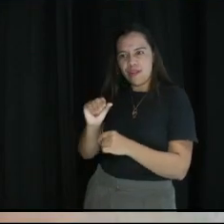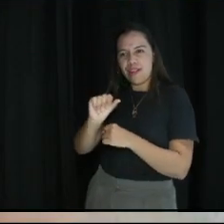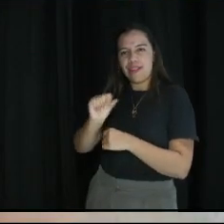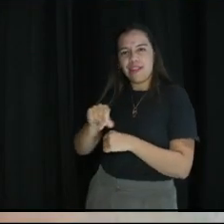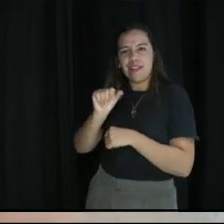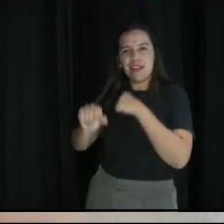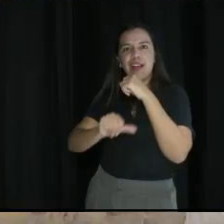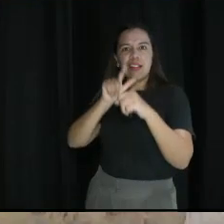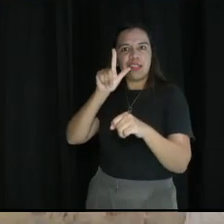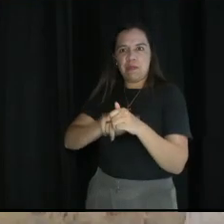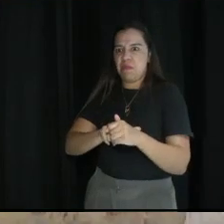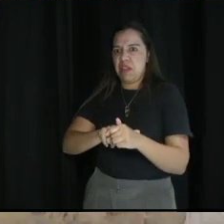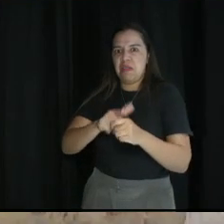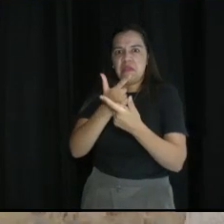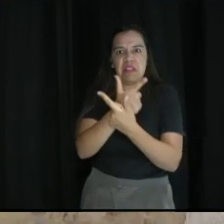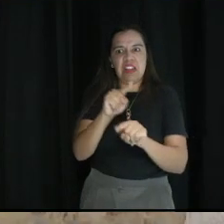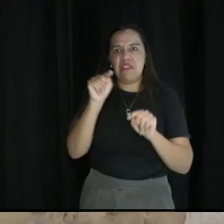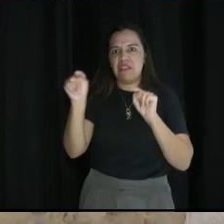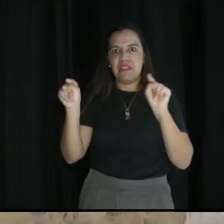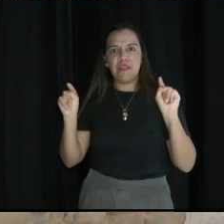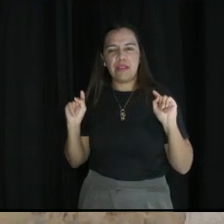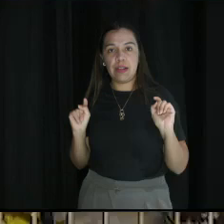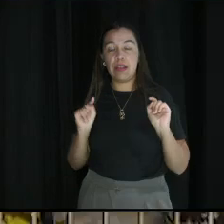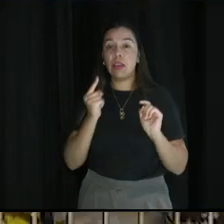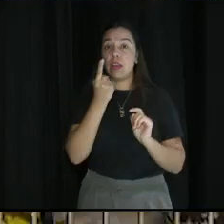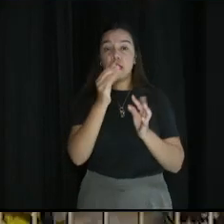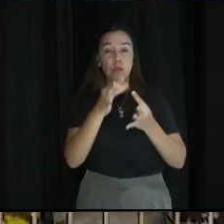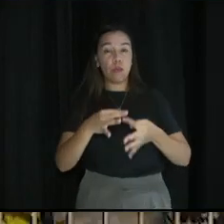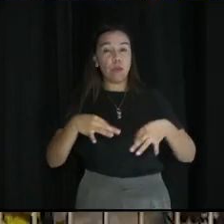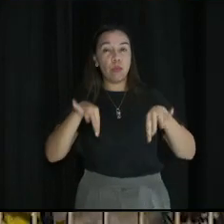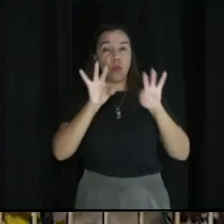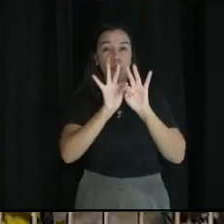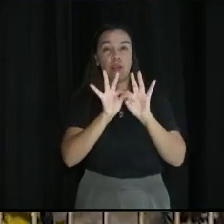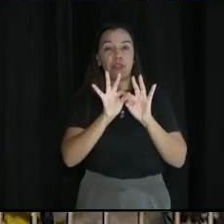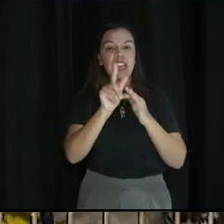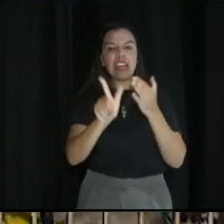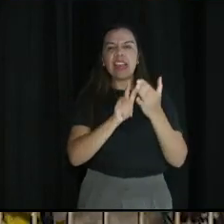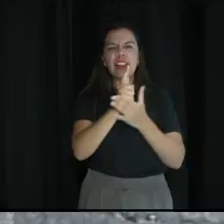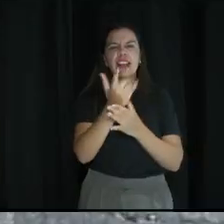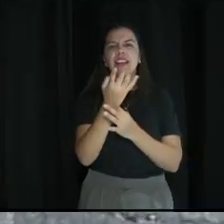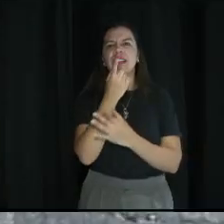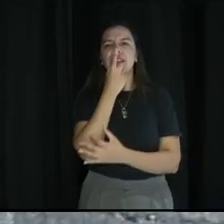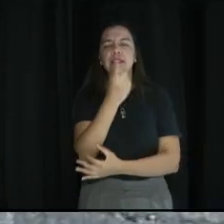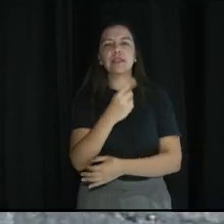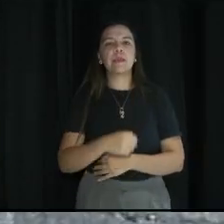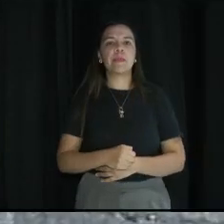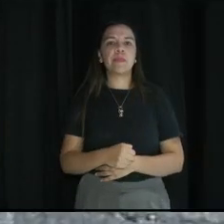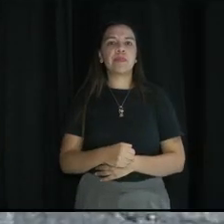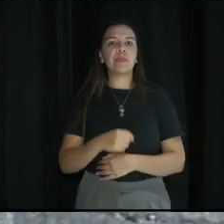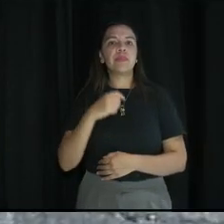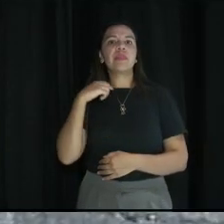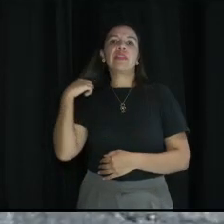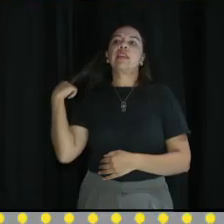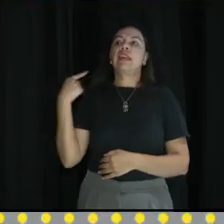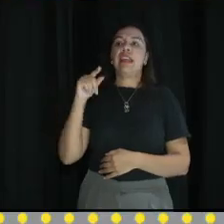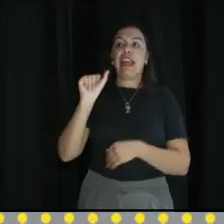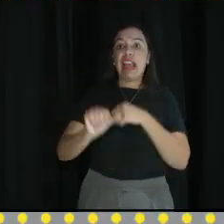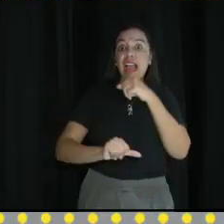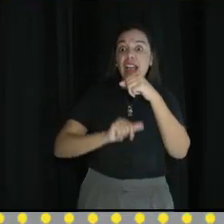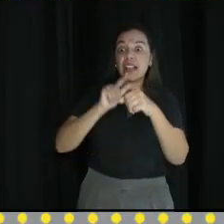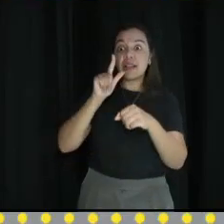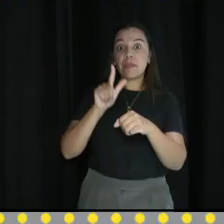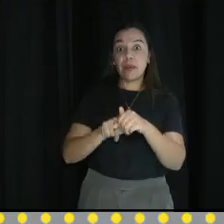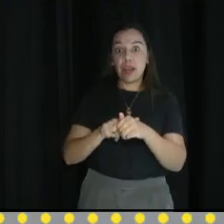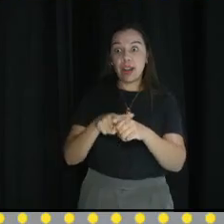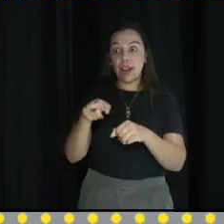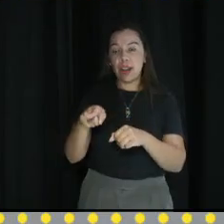a cualquier ejemplar. Muy importante aquí, y que es lo que nos señala la ley, pues que ese tipo de animal, siempre y cuando